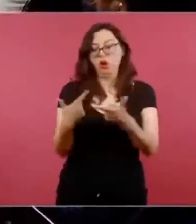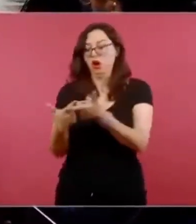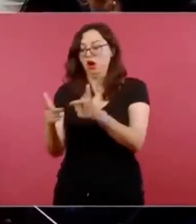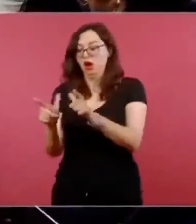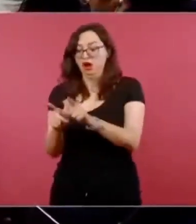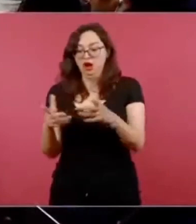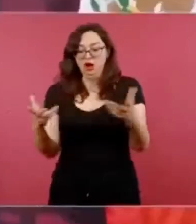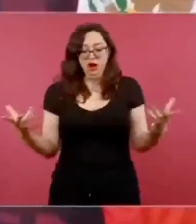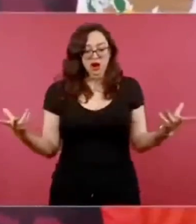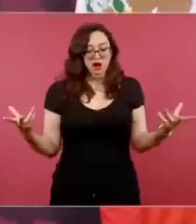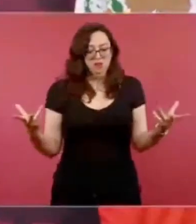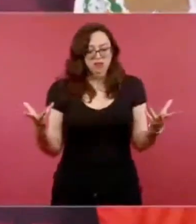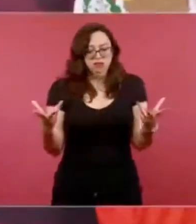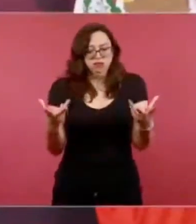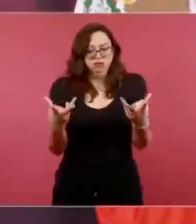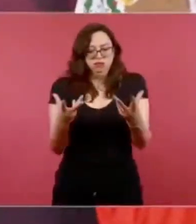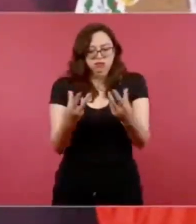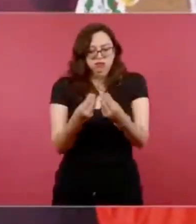como grupo dominante